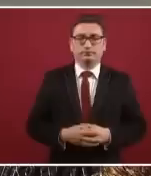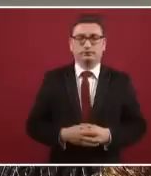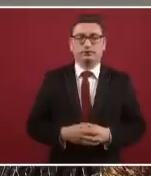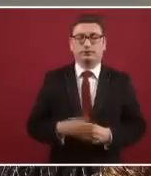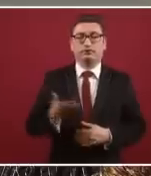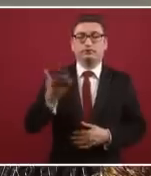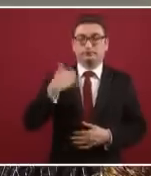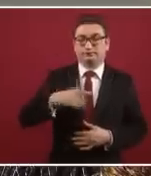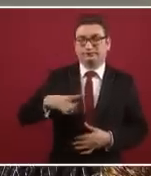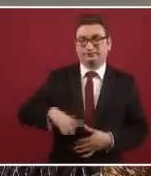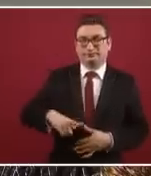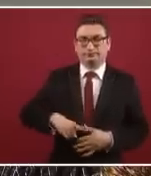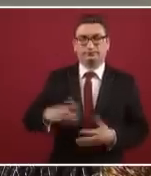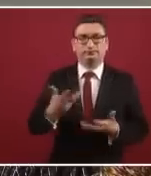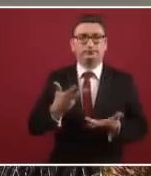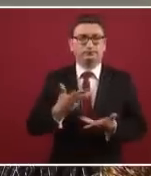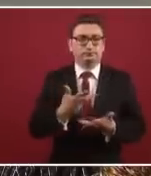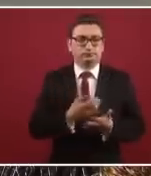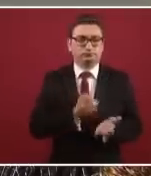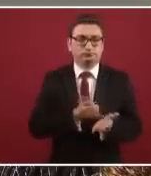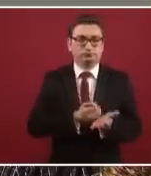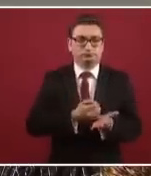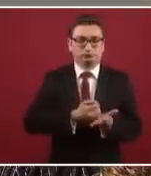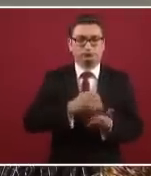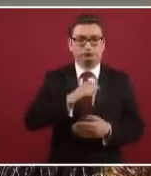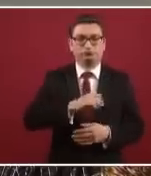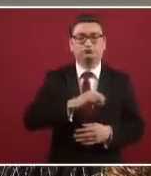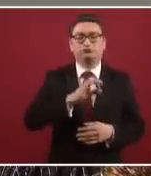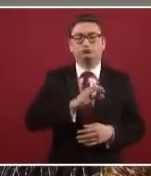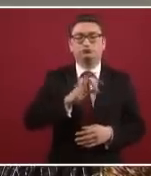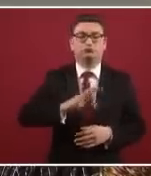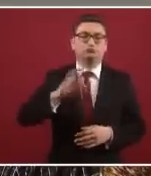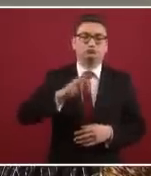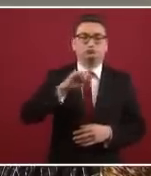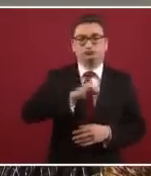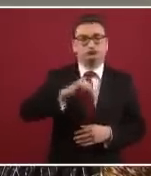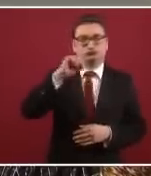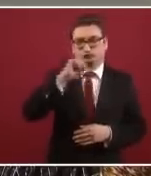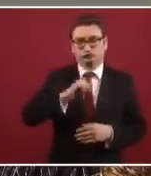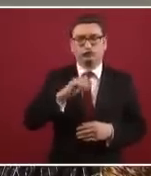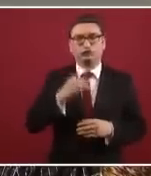hacían, que aumentar los impuestos, que crear impuestos nuevos.